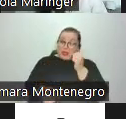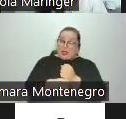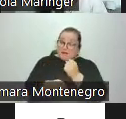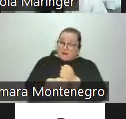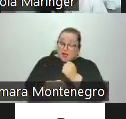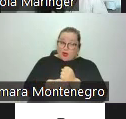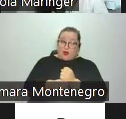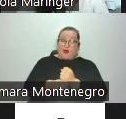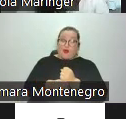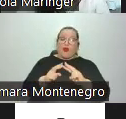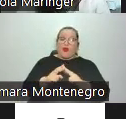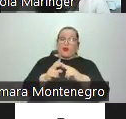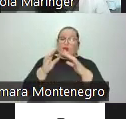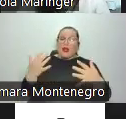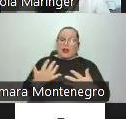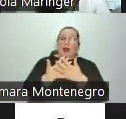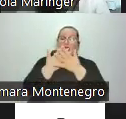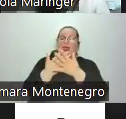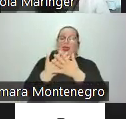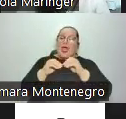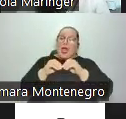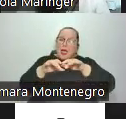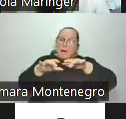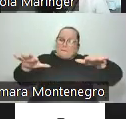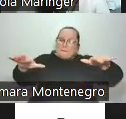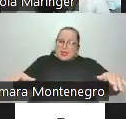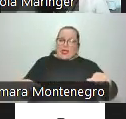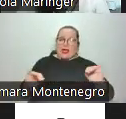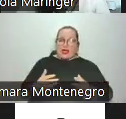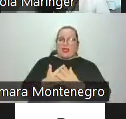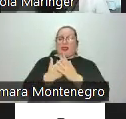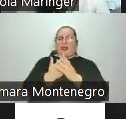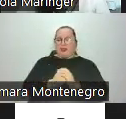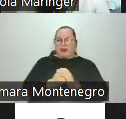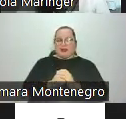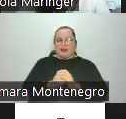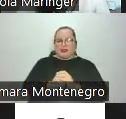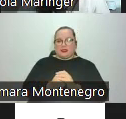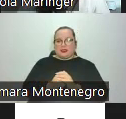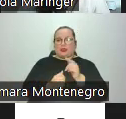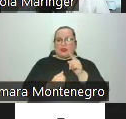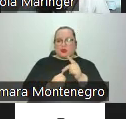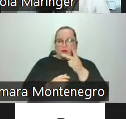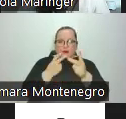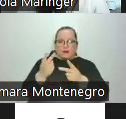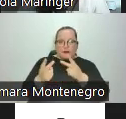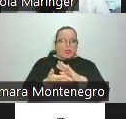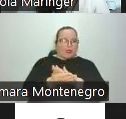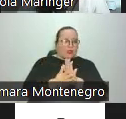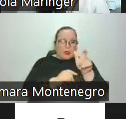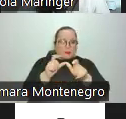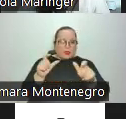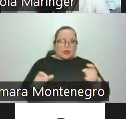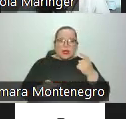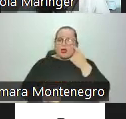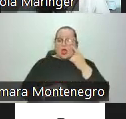es construir redes, ampliar tus redes, eso es el networking, vayas viendo todas las personas que conoces, incluso